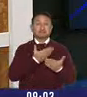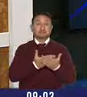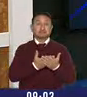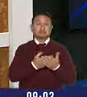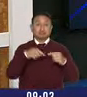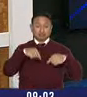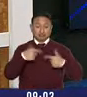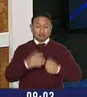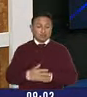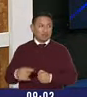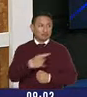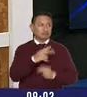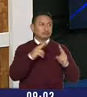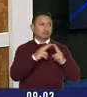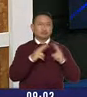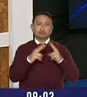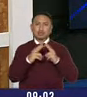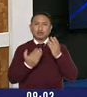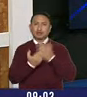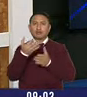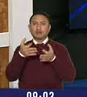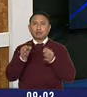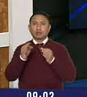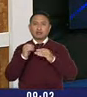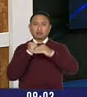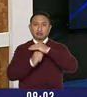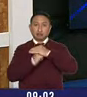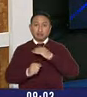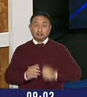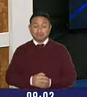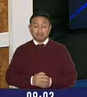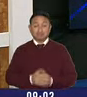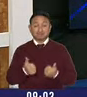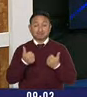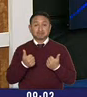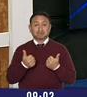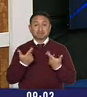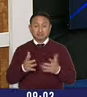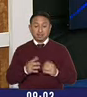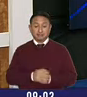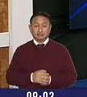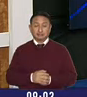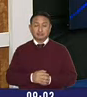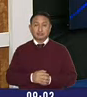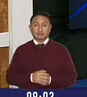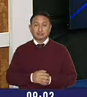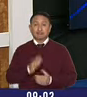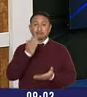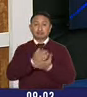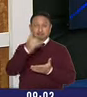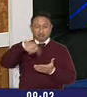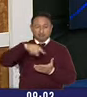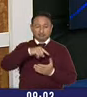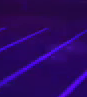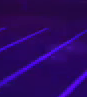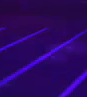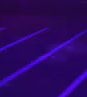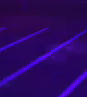vamos familiarizando con esta nueva modalidad de transporte. Así que muy bien. Vamos nosotros ahora a un corte. Regresamos